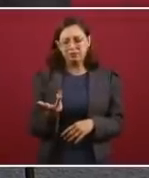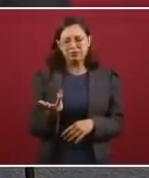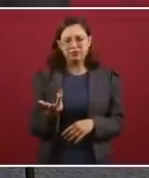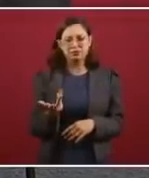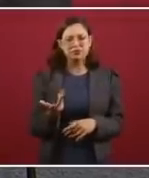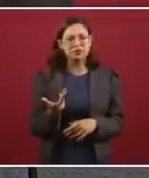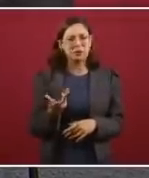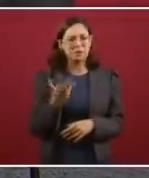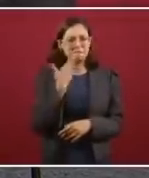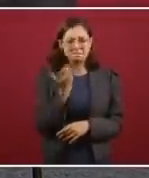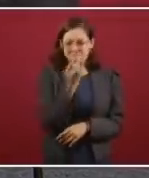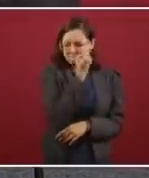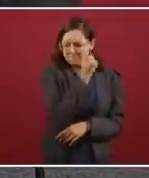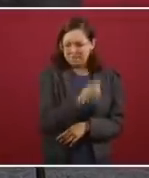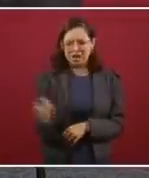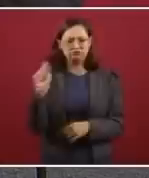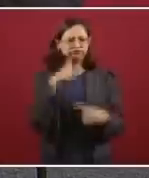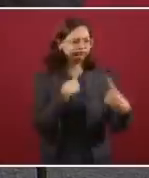son expertos